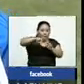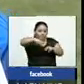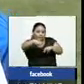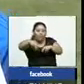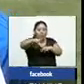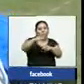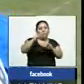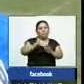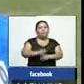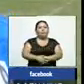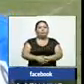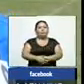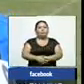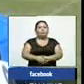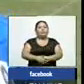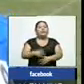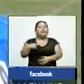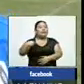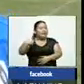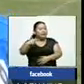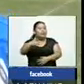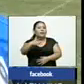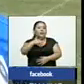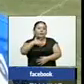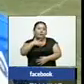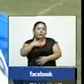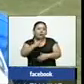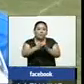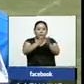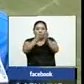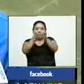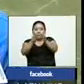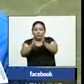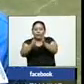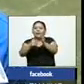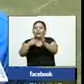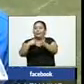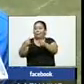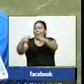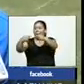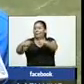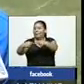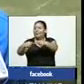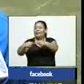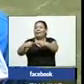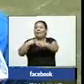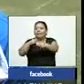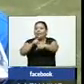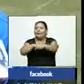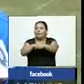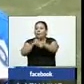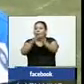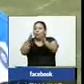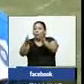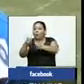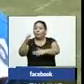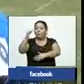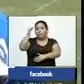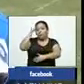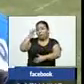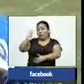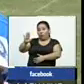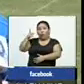caracteriza siempre. Siempre es complicada la fase ya eliminatoria en selecciones y pues el profesor está